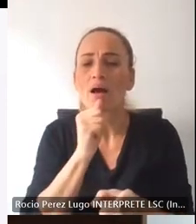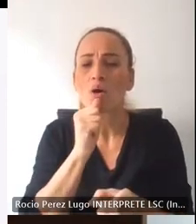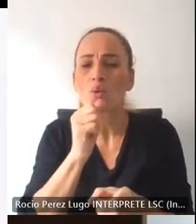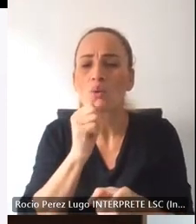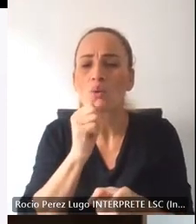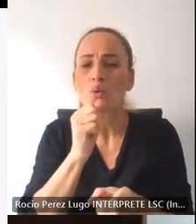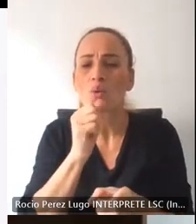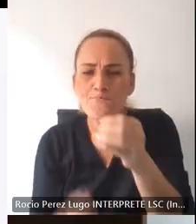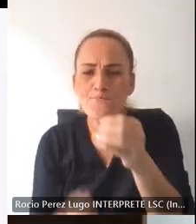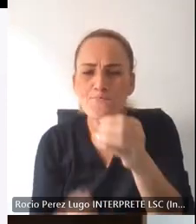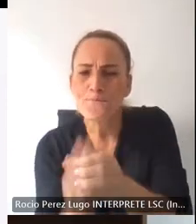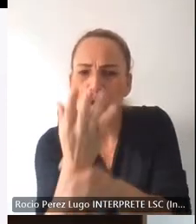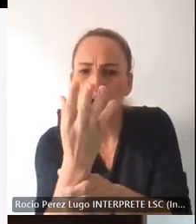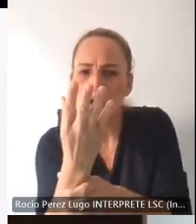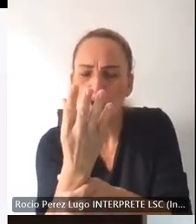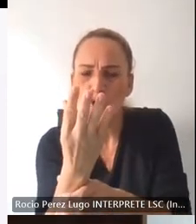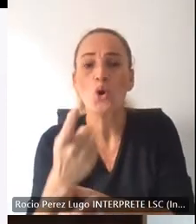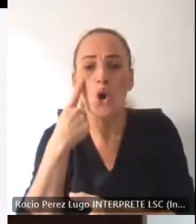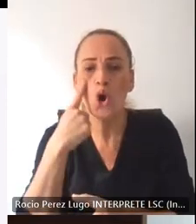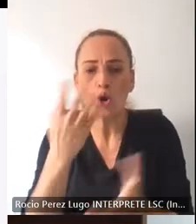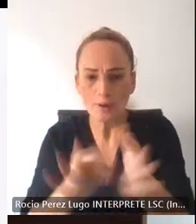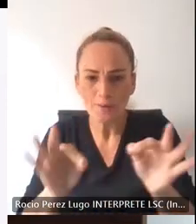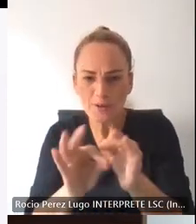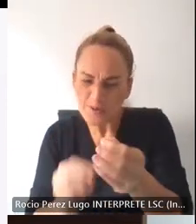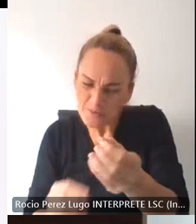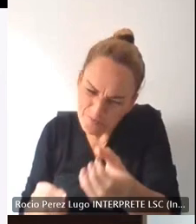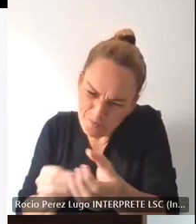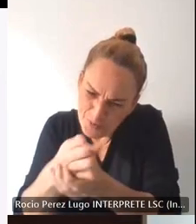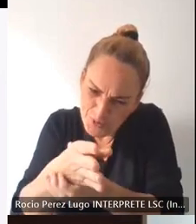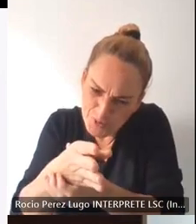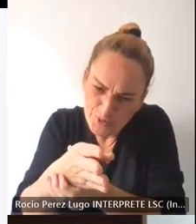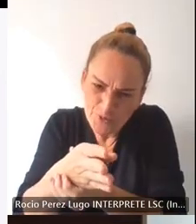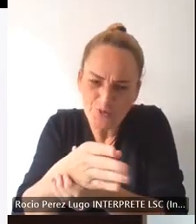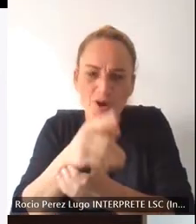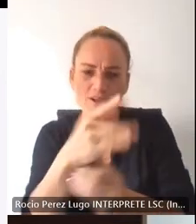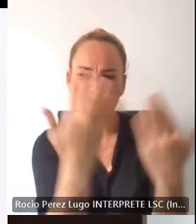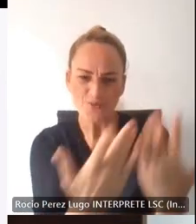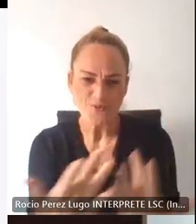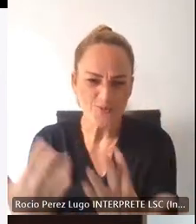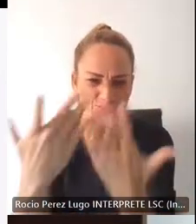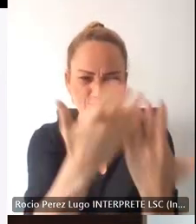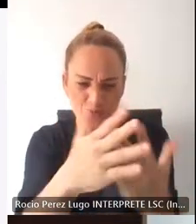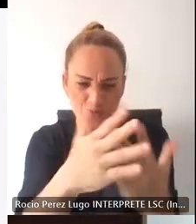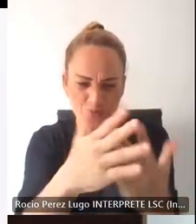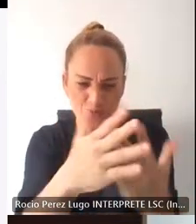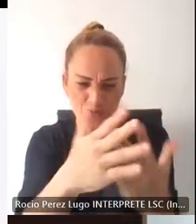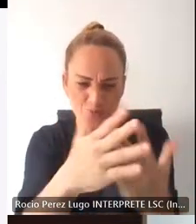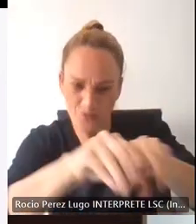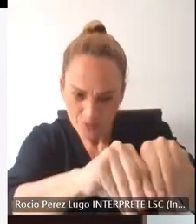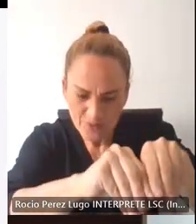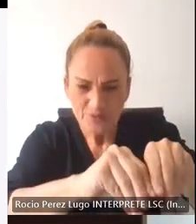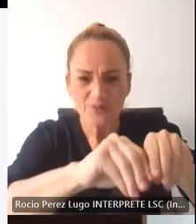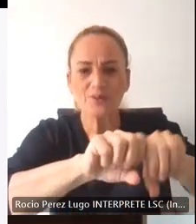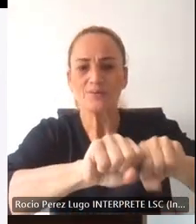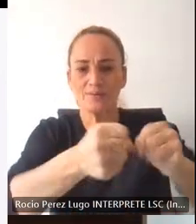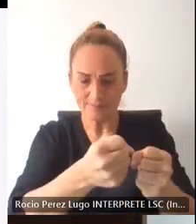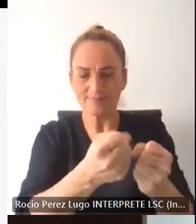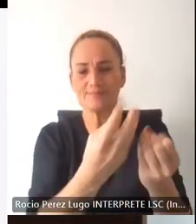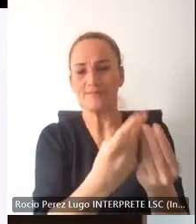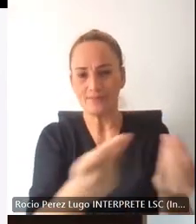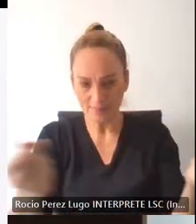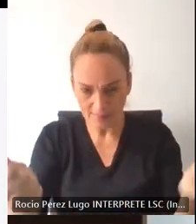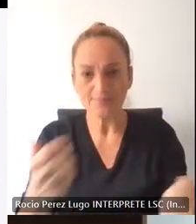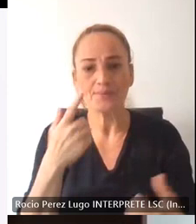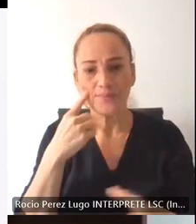mucha fuerza porque justamente lo que busca es penetrar ese material combustible, ese papel, cartón, telas y el extintor que